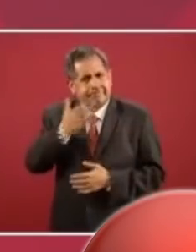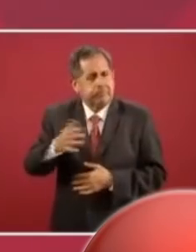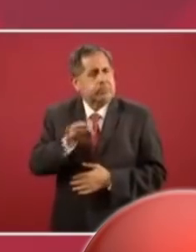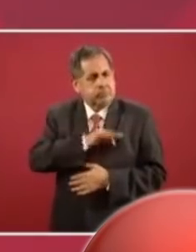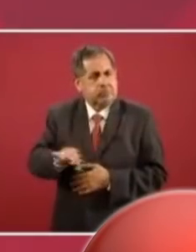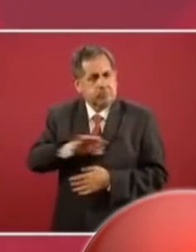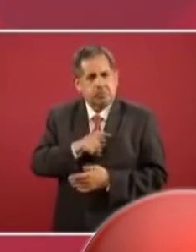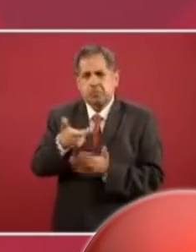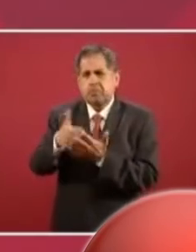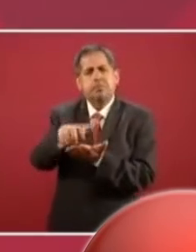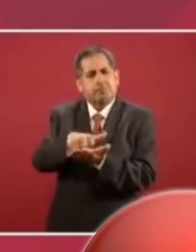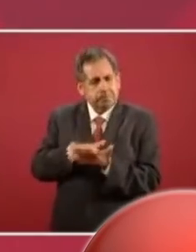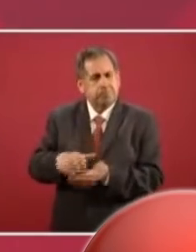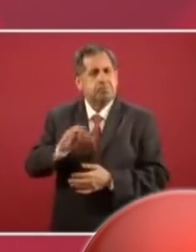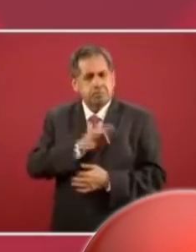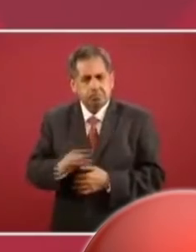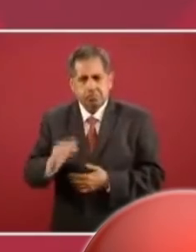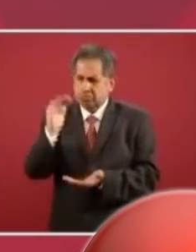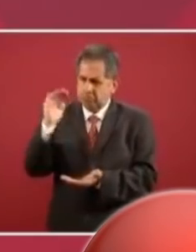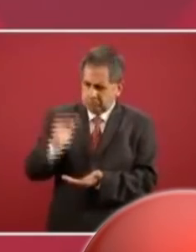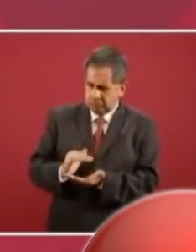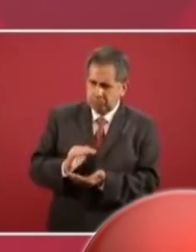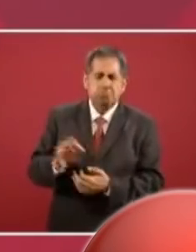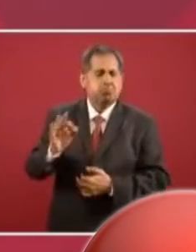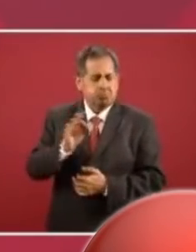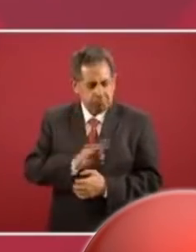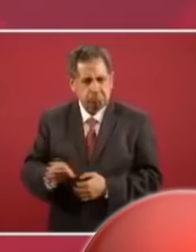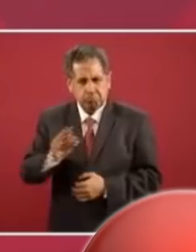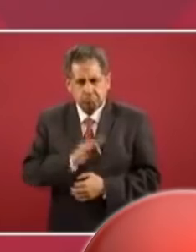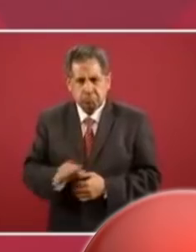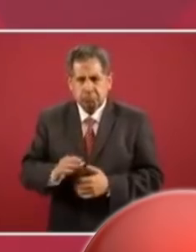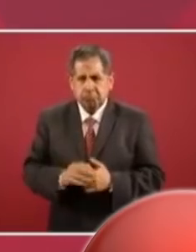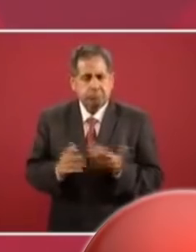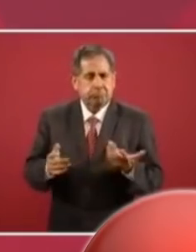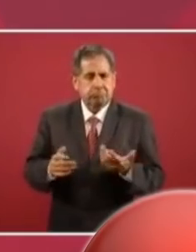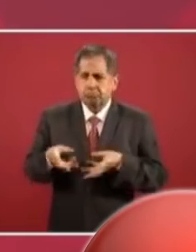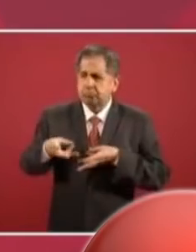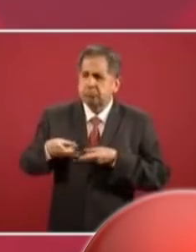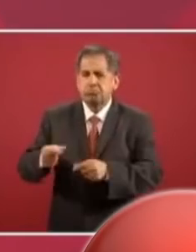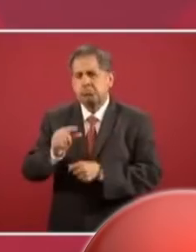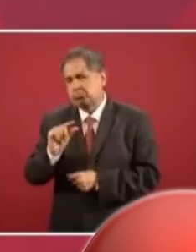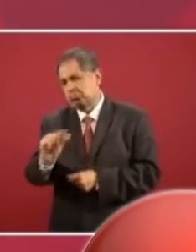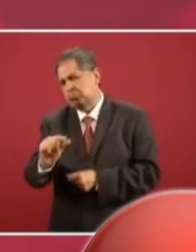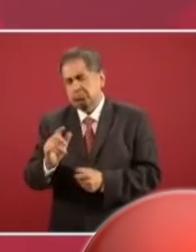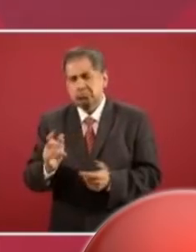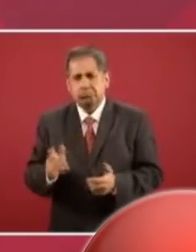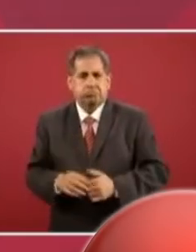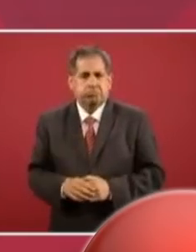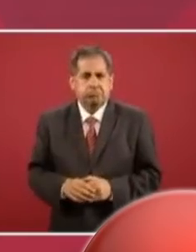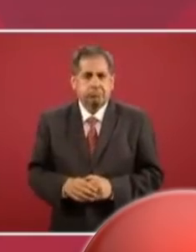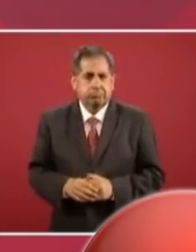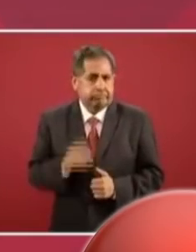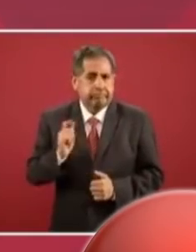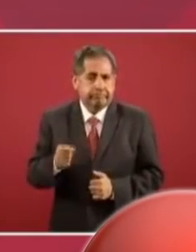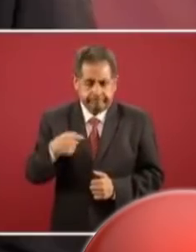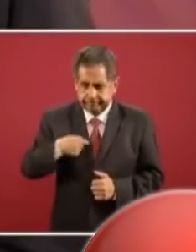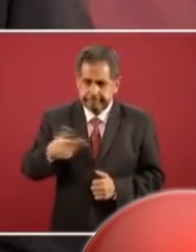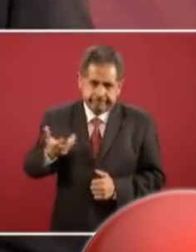puede con un menor costo, que es lo que